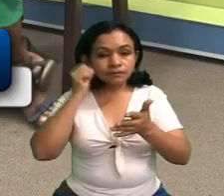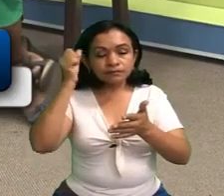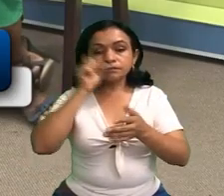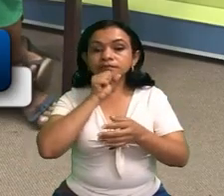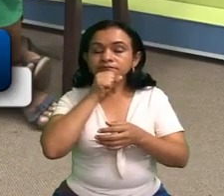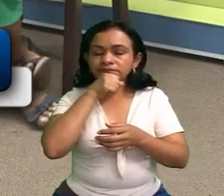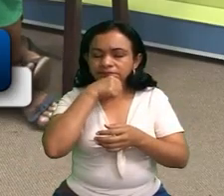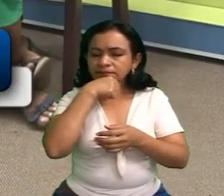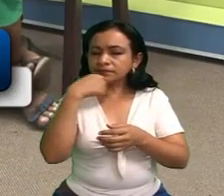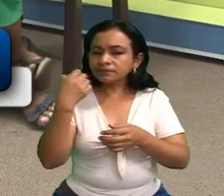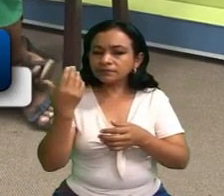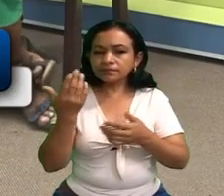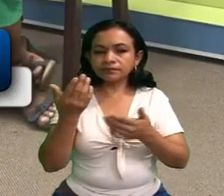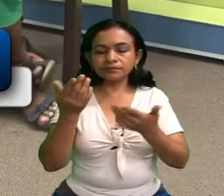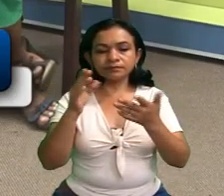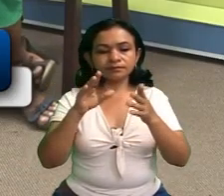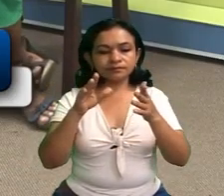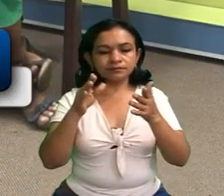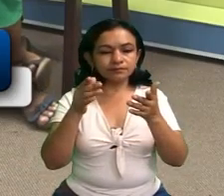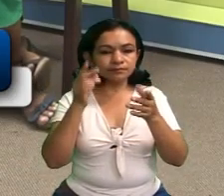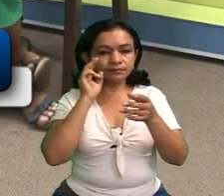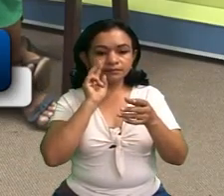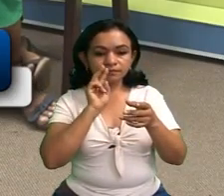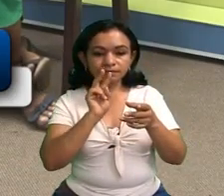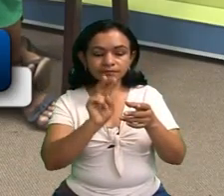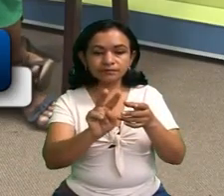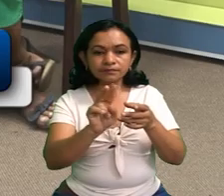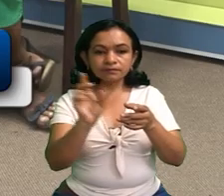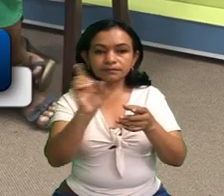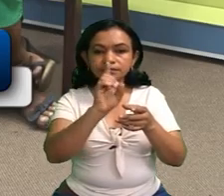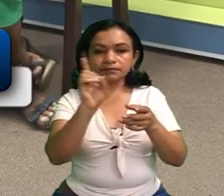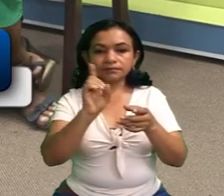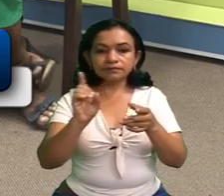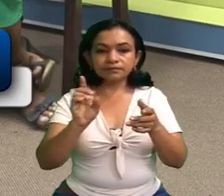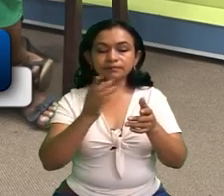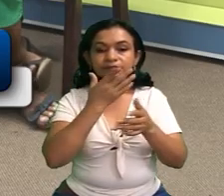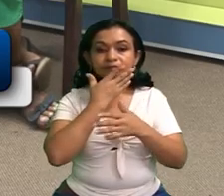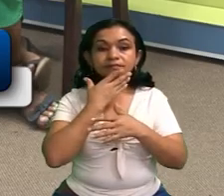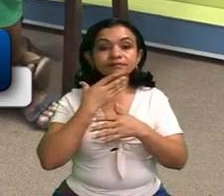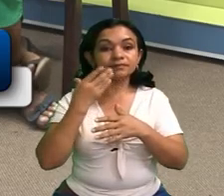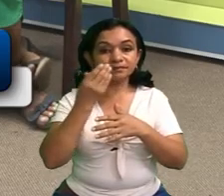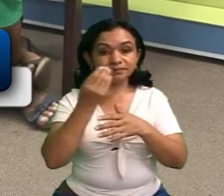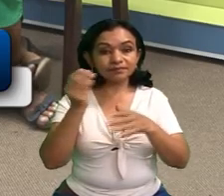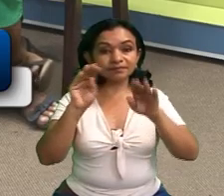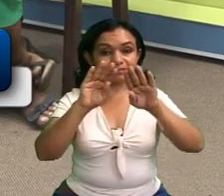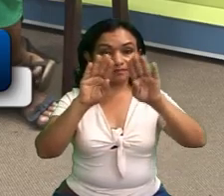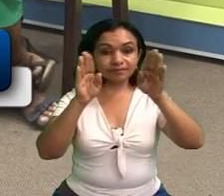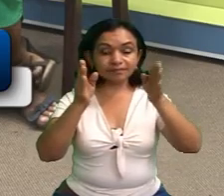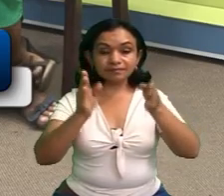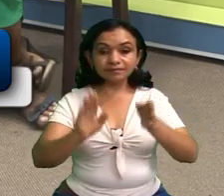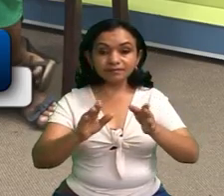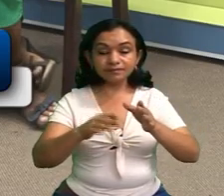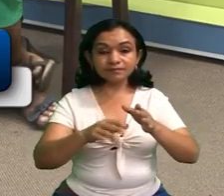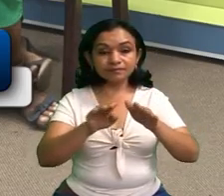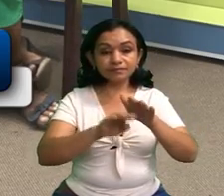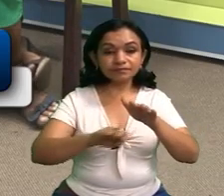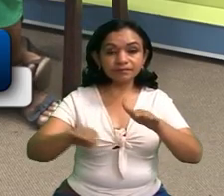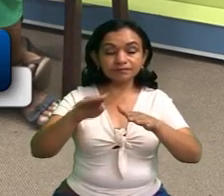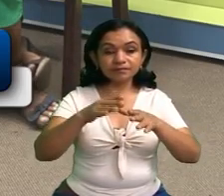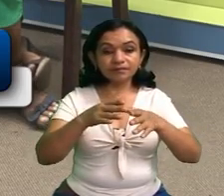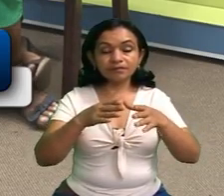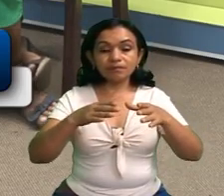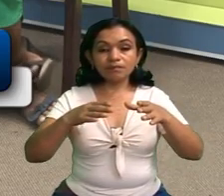Ok, realmente la celulitis lo vamos a ver en las adolescentes cuando hay aumento de la